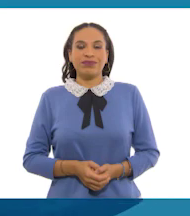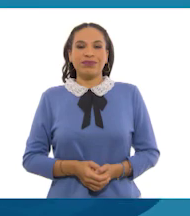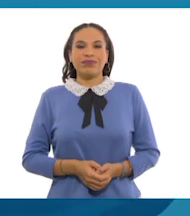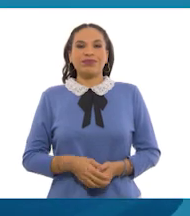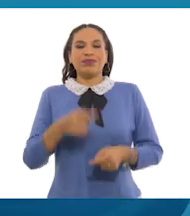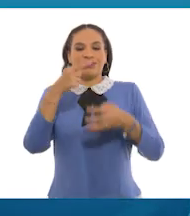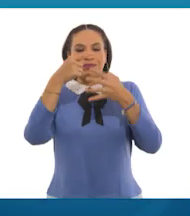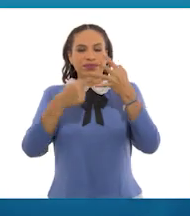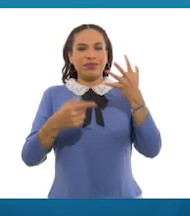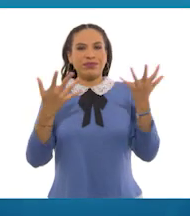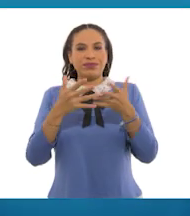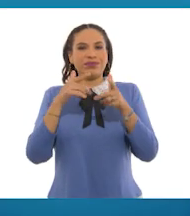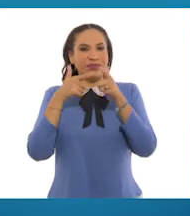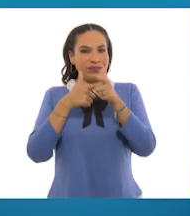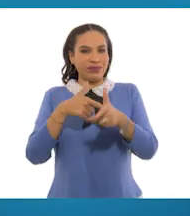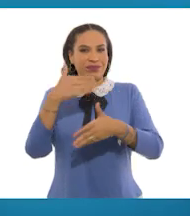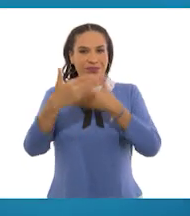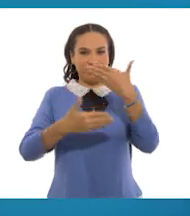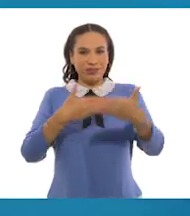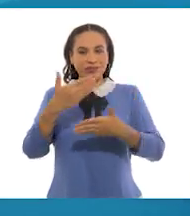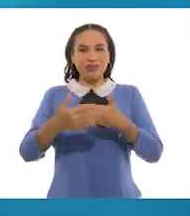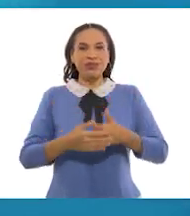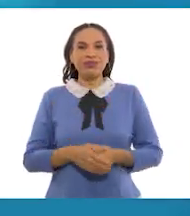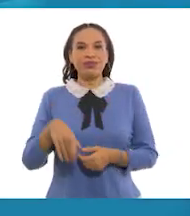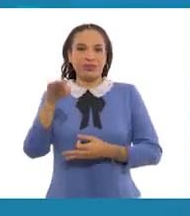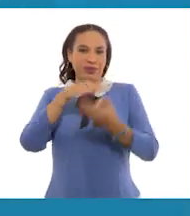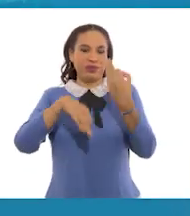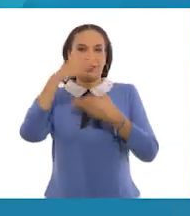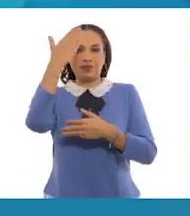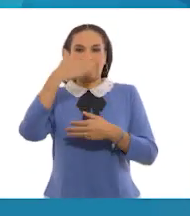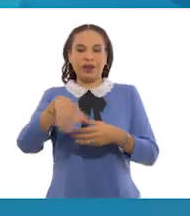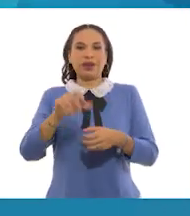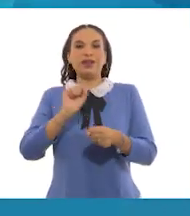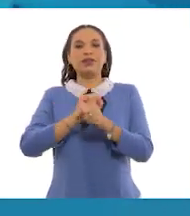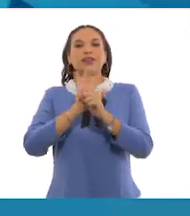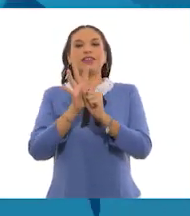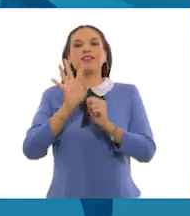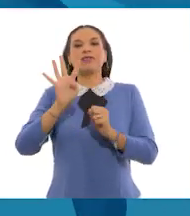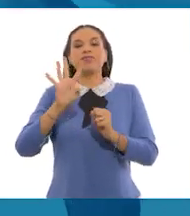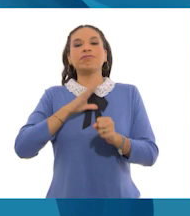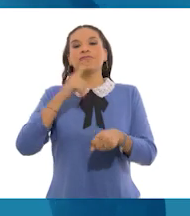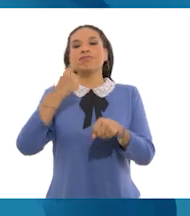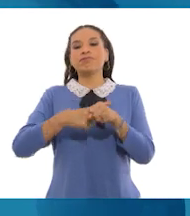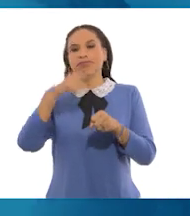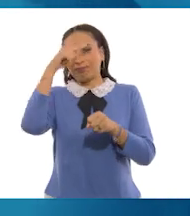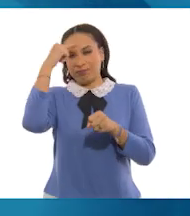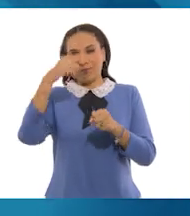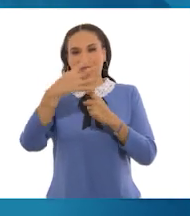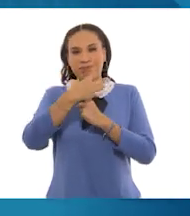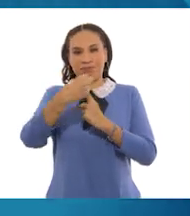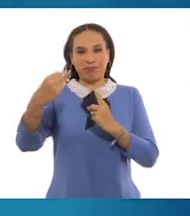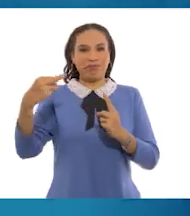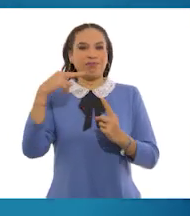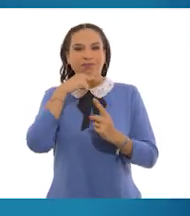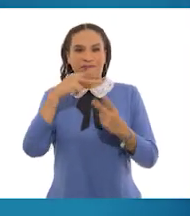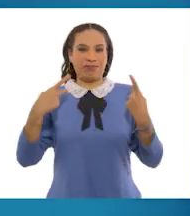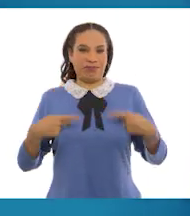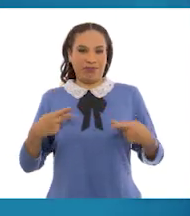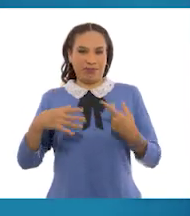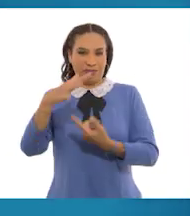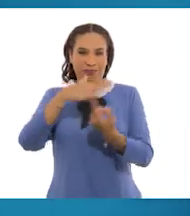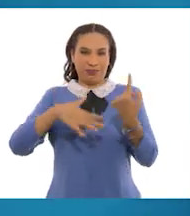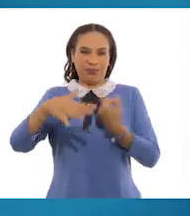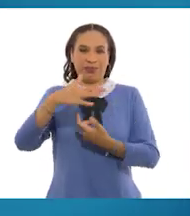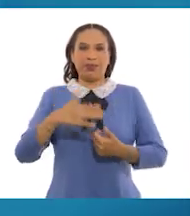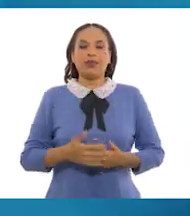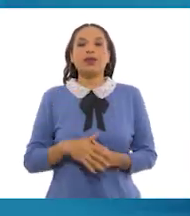Buenas prácticas para seguir adelante. Como todos sabemos, la COVID-19 es una enfermedad que se contagia muy fácilmente entre las